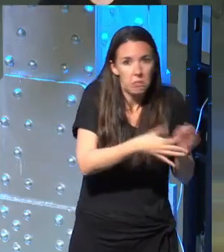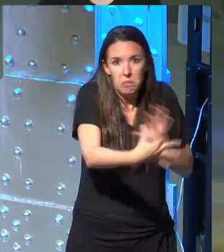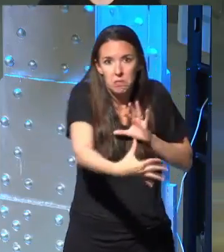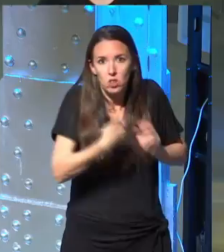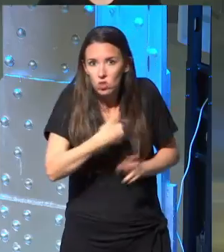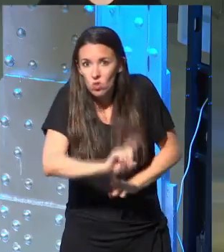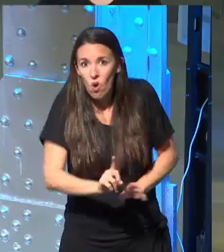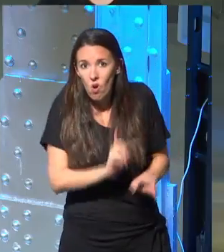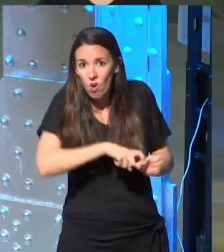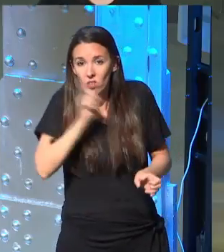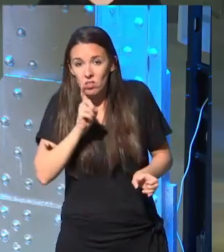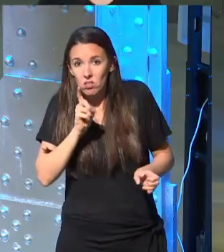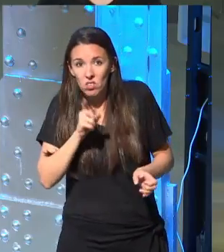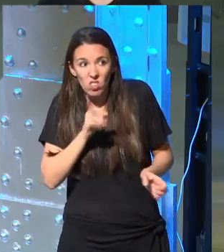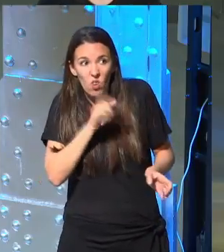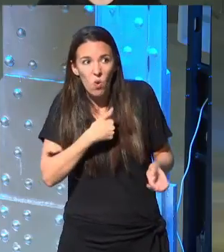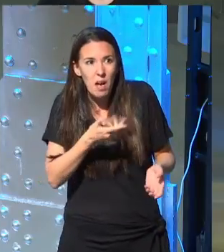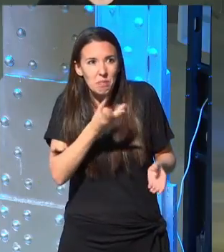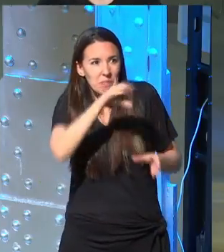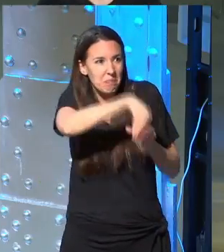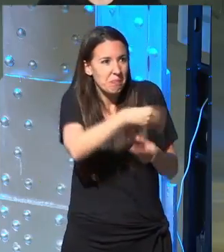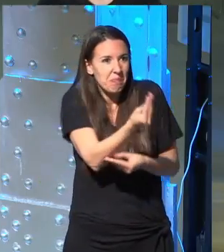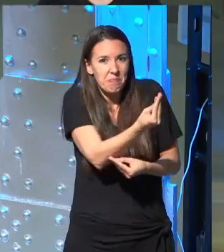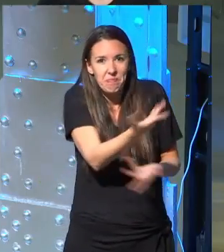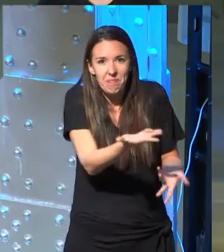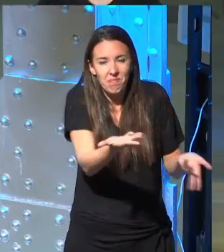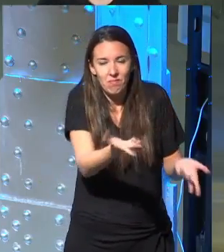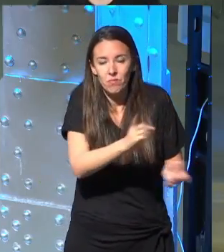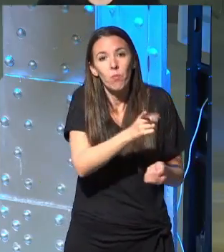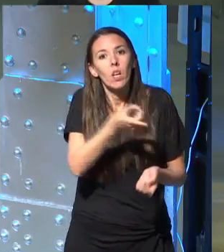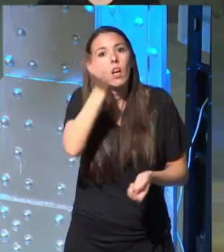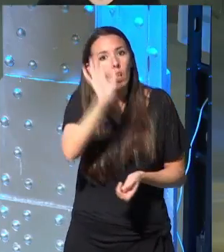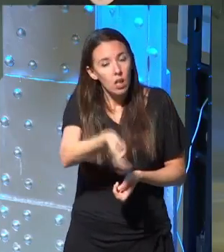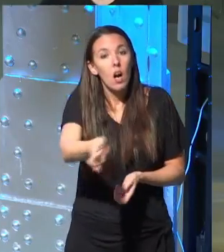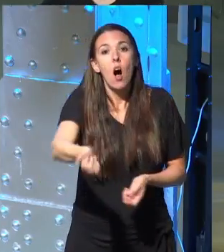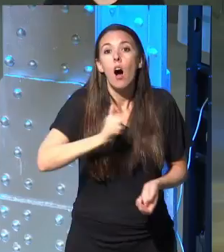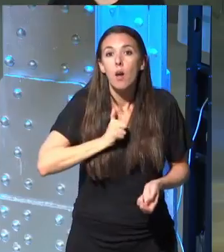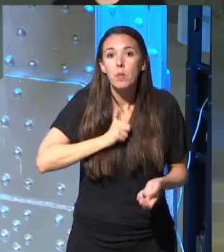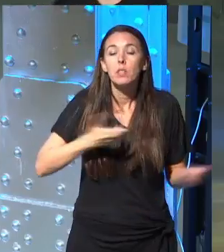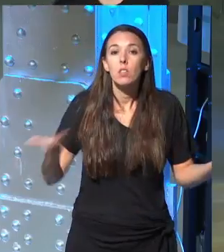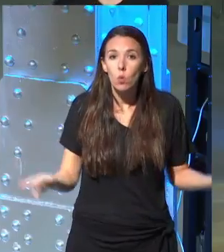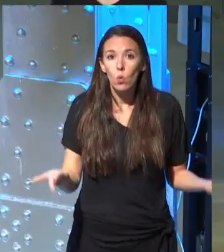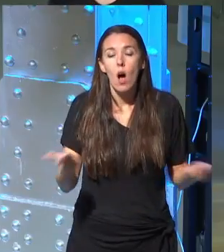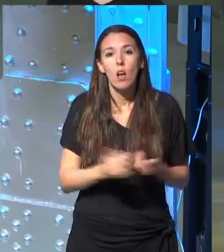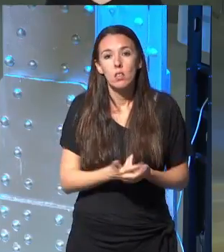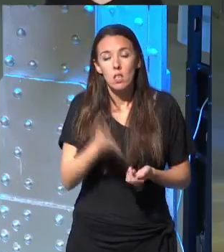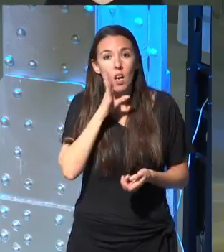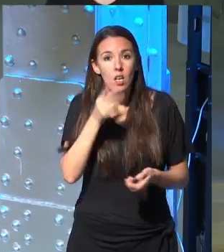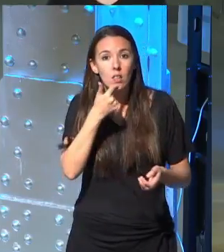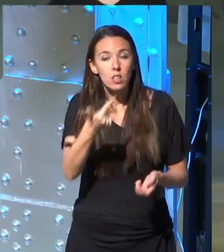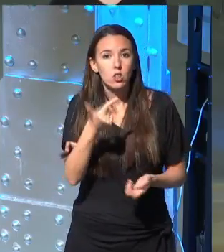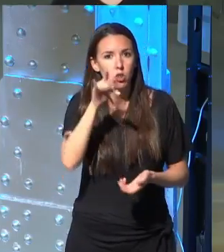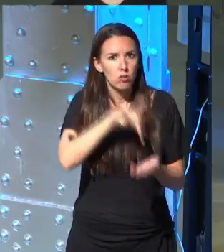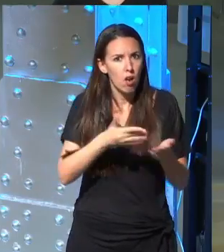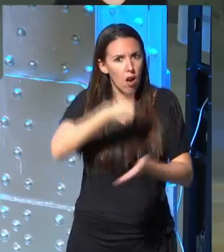liga. Y es que no me veo ahí, o sea, no tiene sentido. Entonces, hombre, sí que lo estoy aprovechando en el sentido de que... Pues lo que he dicho antes, que me